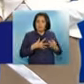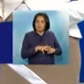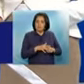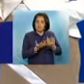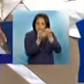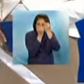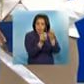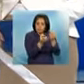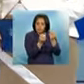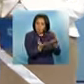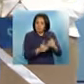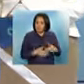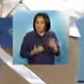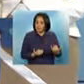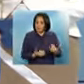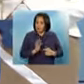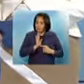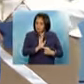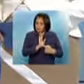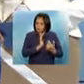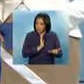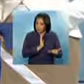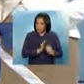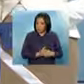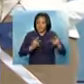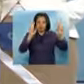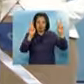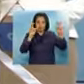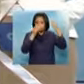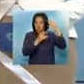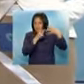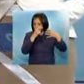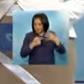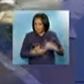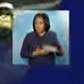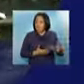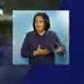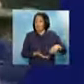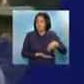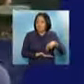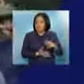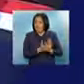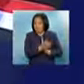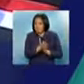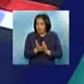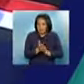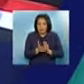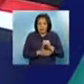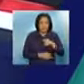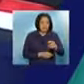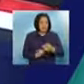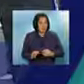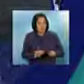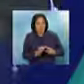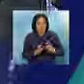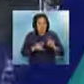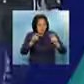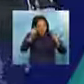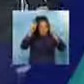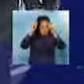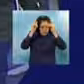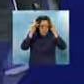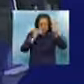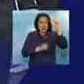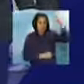la información. Lo que les vamos a presentar a continuación son nuestros titulares. Con bailes, aplausos y hasta con una peculiar manera de cubrirse el sol, Pedro